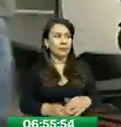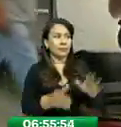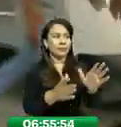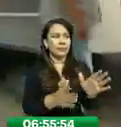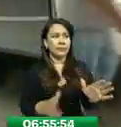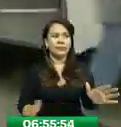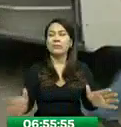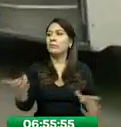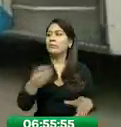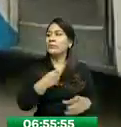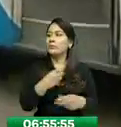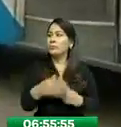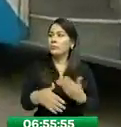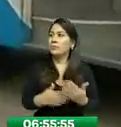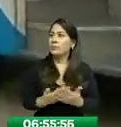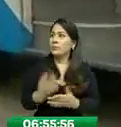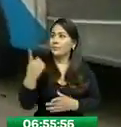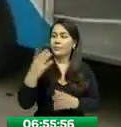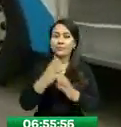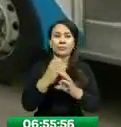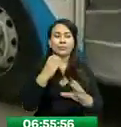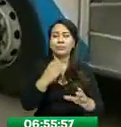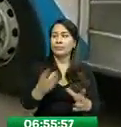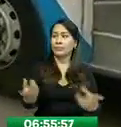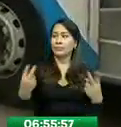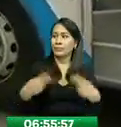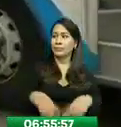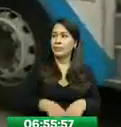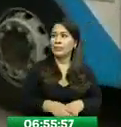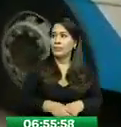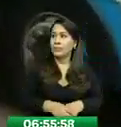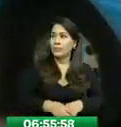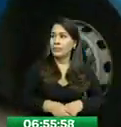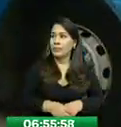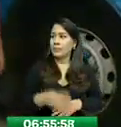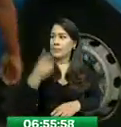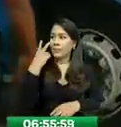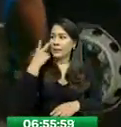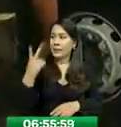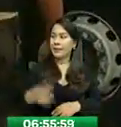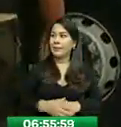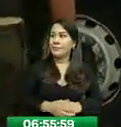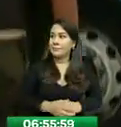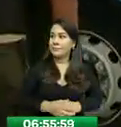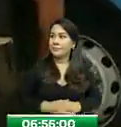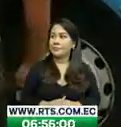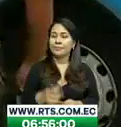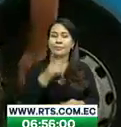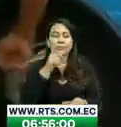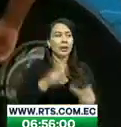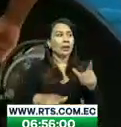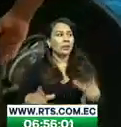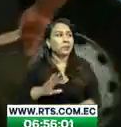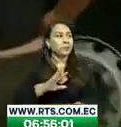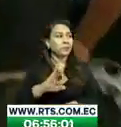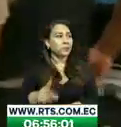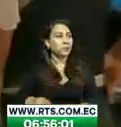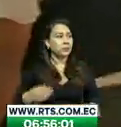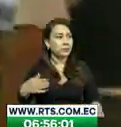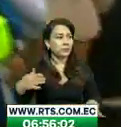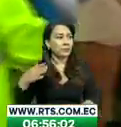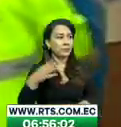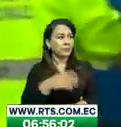asaltantes en este tipo de unidades no roben las pertenencias de los usuarios.